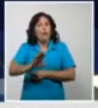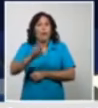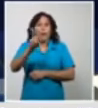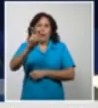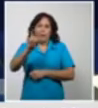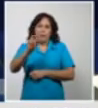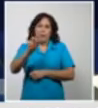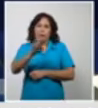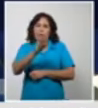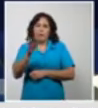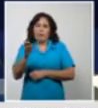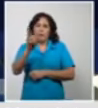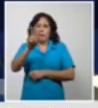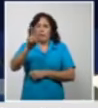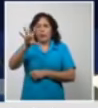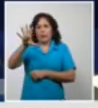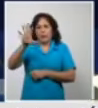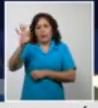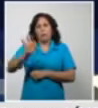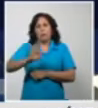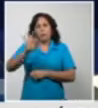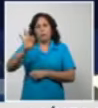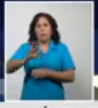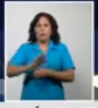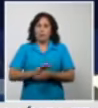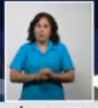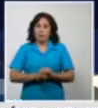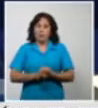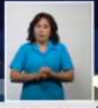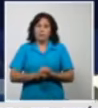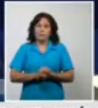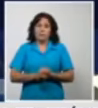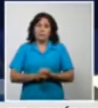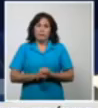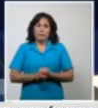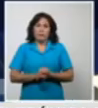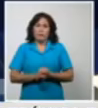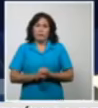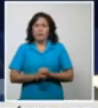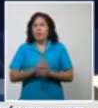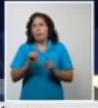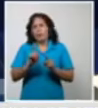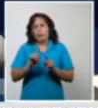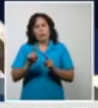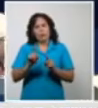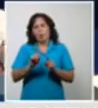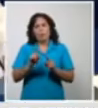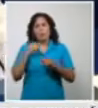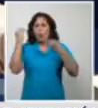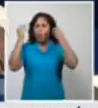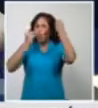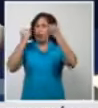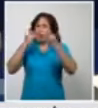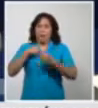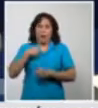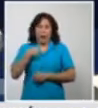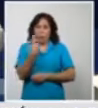un 25%. Por lo tanto, no es un análisis correcto